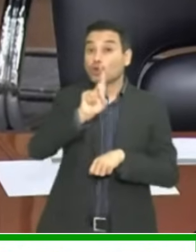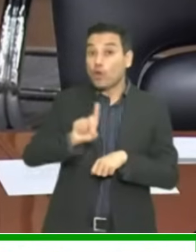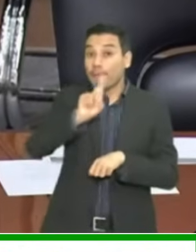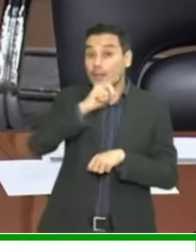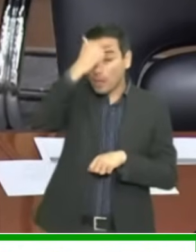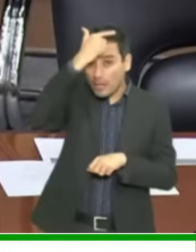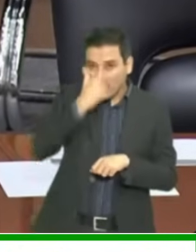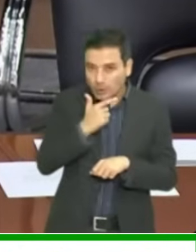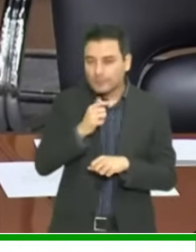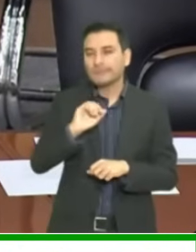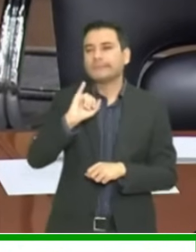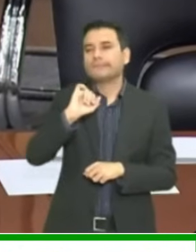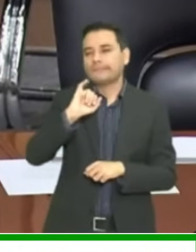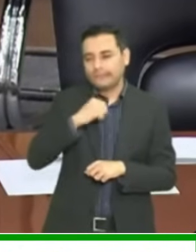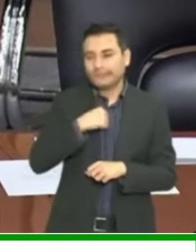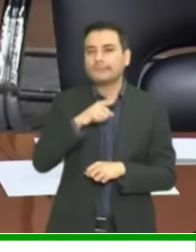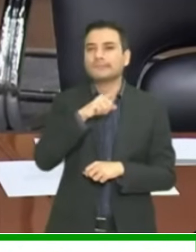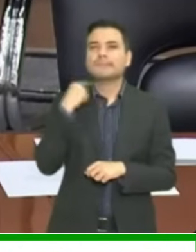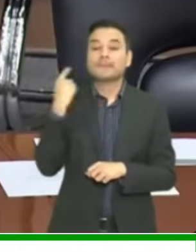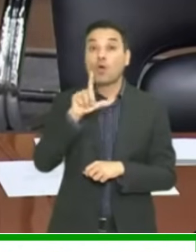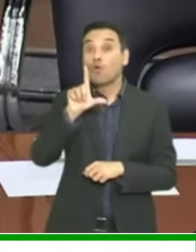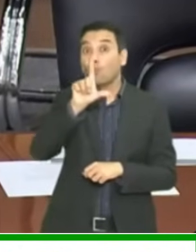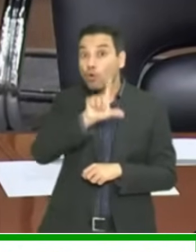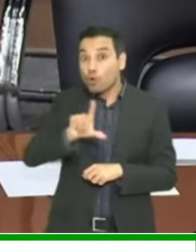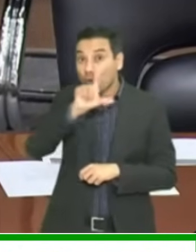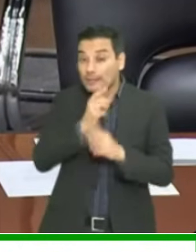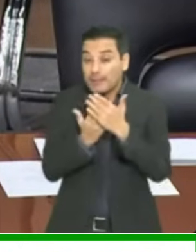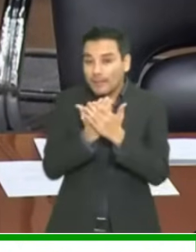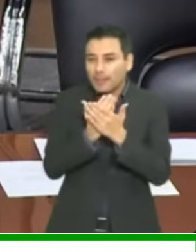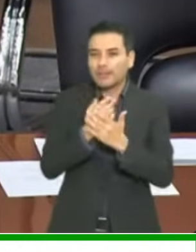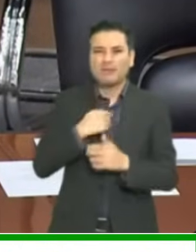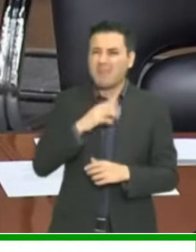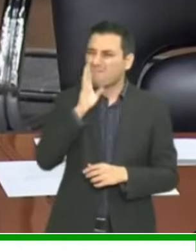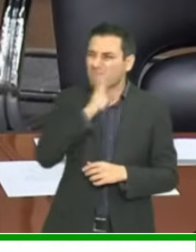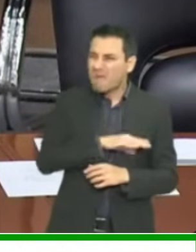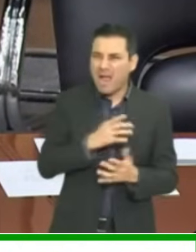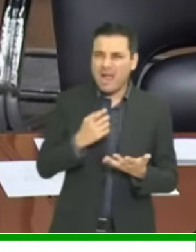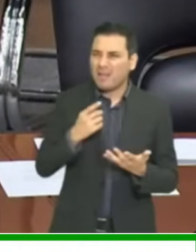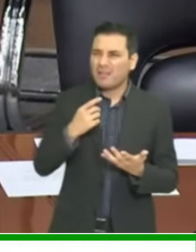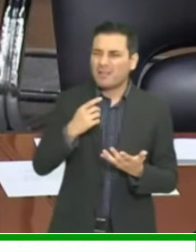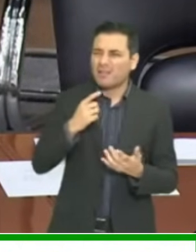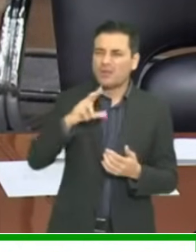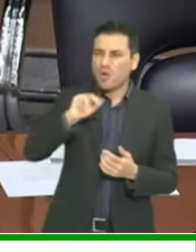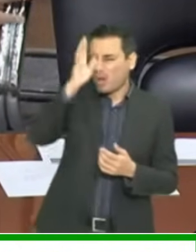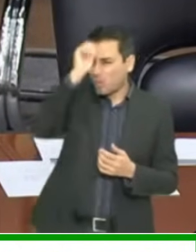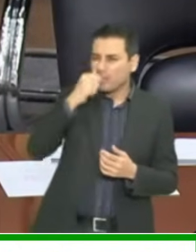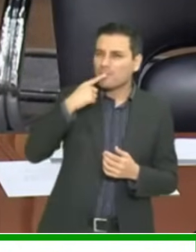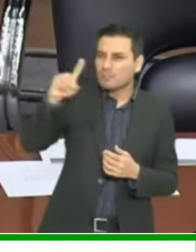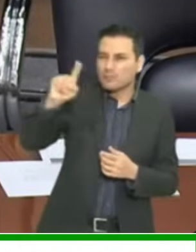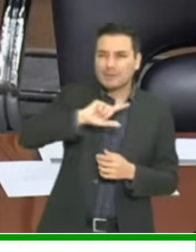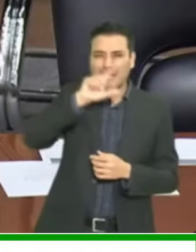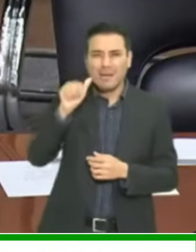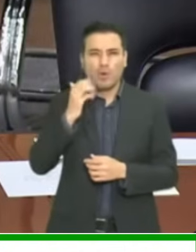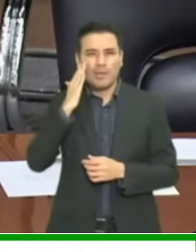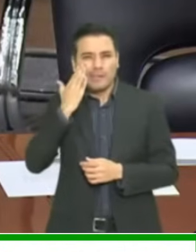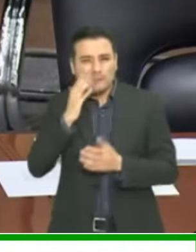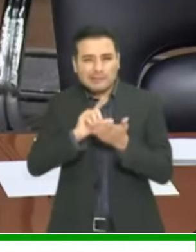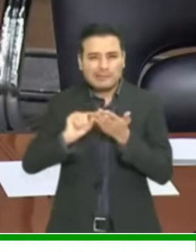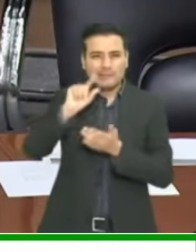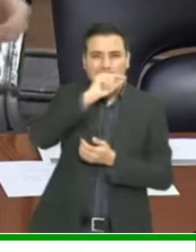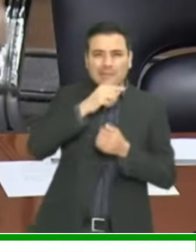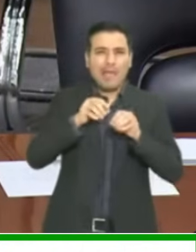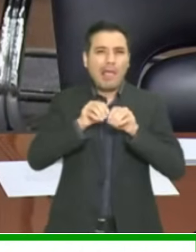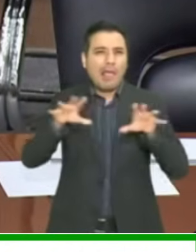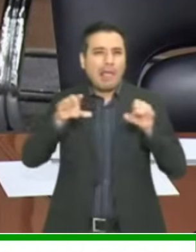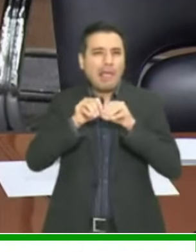lunes en la mañana desconozco el resultado y lo impugno. Y luego salgo a las redes sociales con estos grupos de consultores a decir